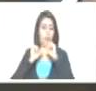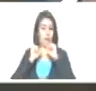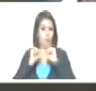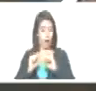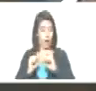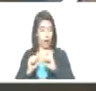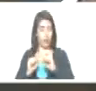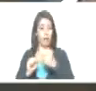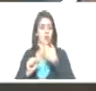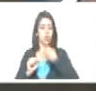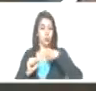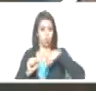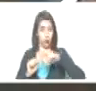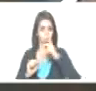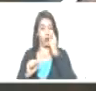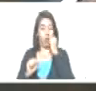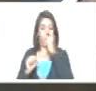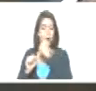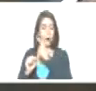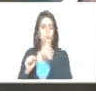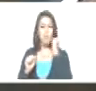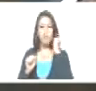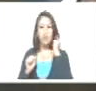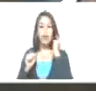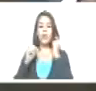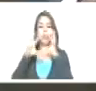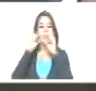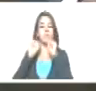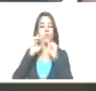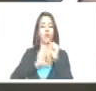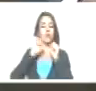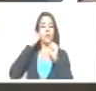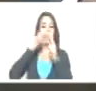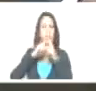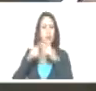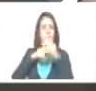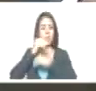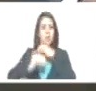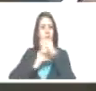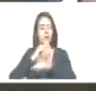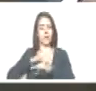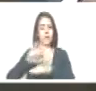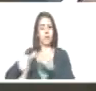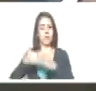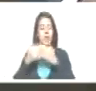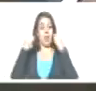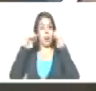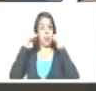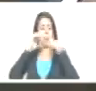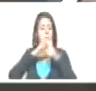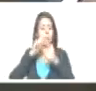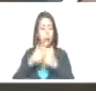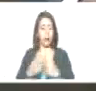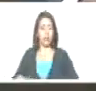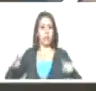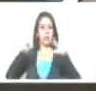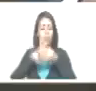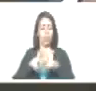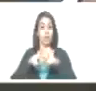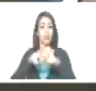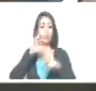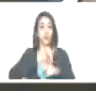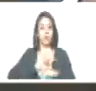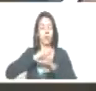nosotros y nosotras entendemos los valores del socialismo y vamos a construir en la práctica los valores del socialismo, porque al